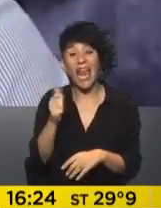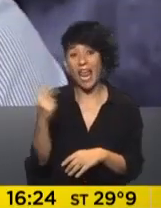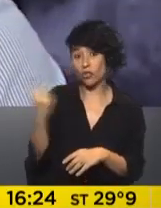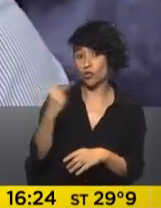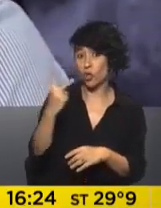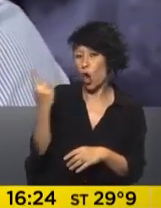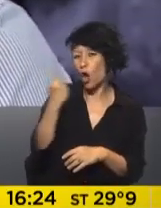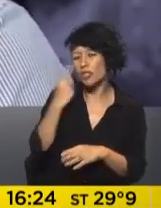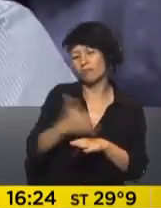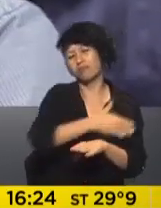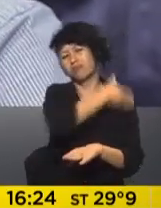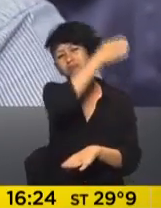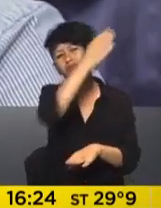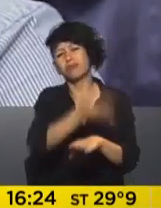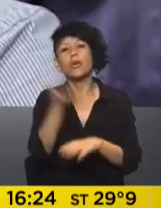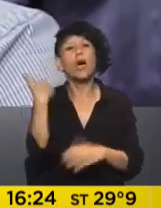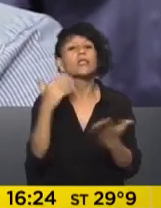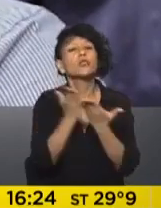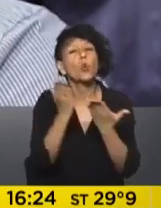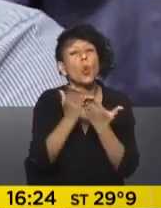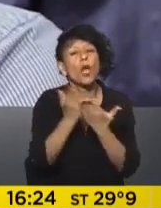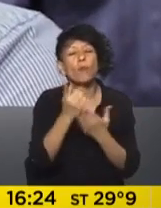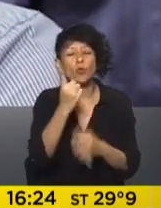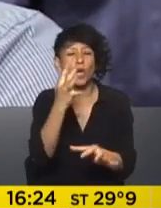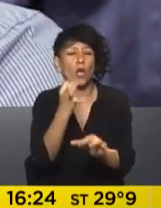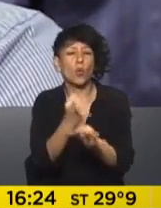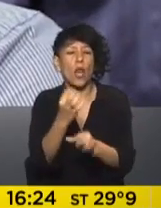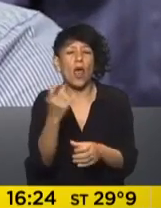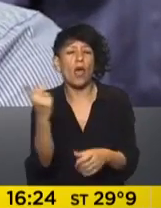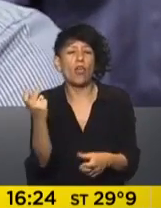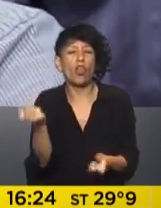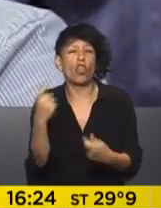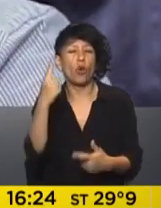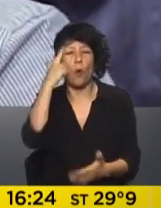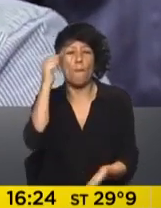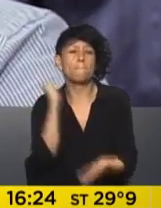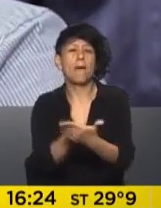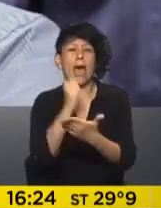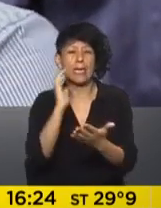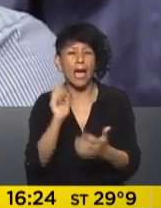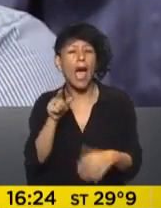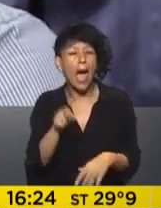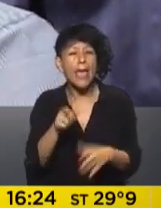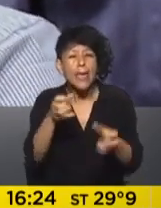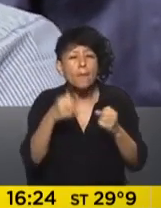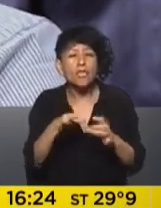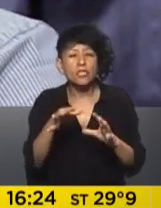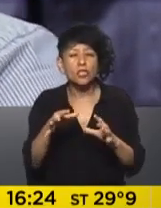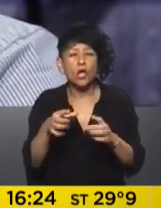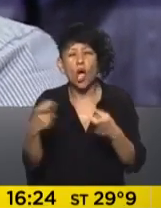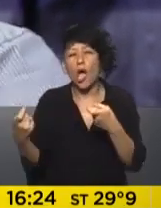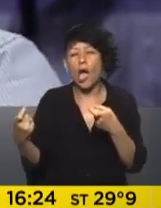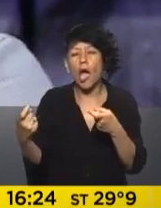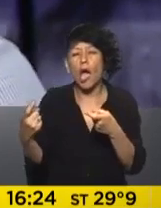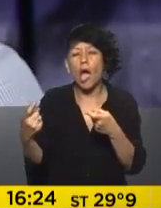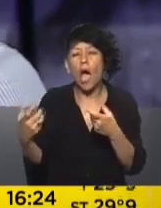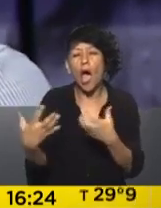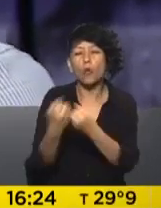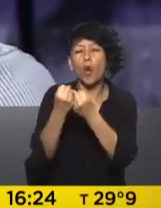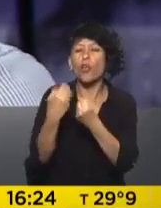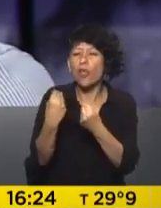estudiamos en una escuela que nos marcó, que fue como donde comenzó nuestro pacto de querer contar de una manera